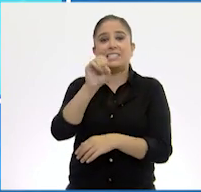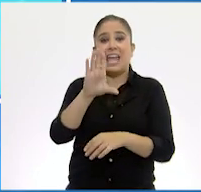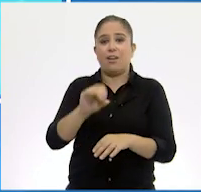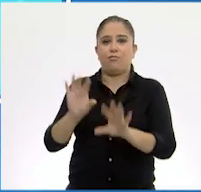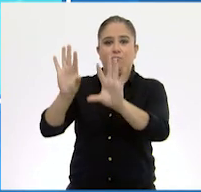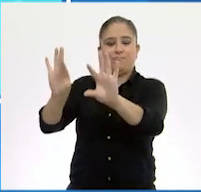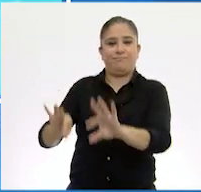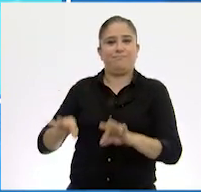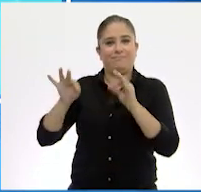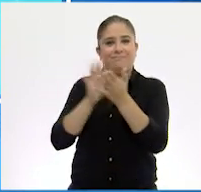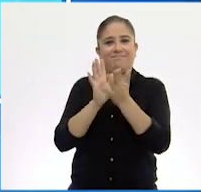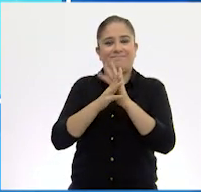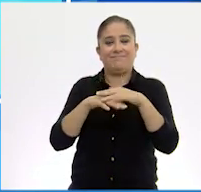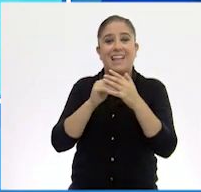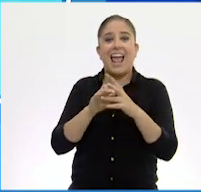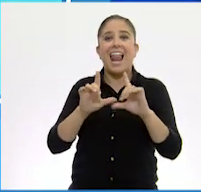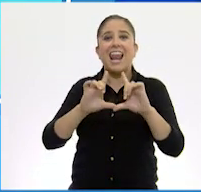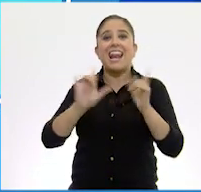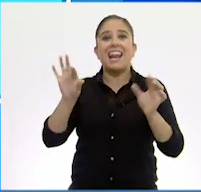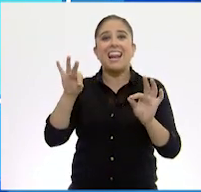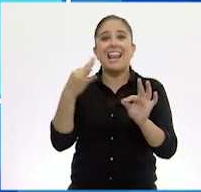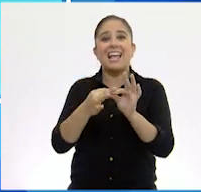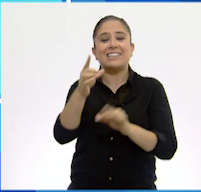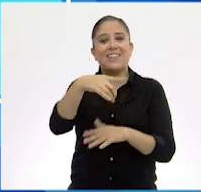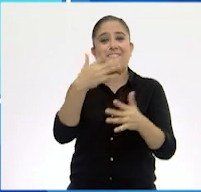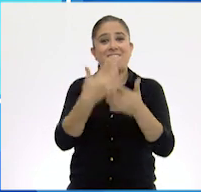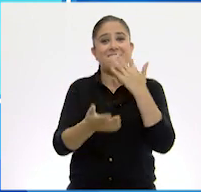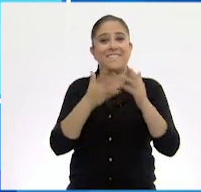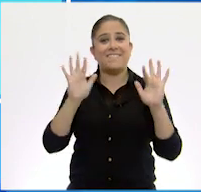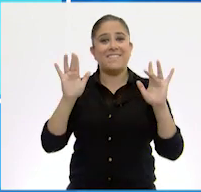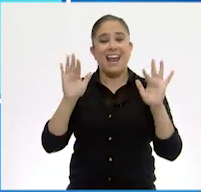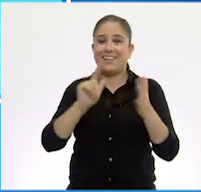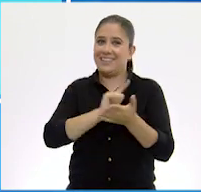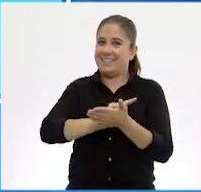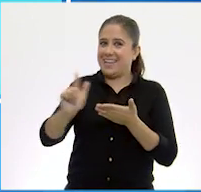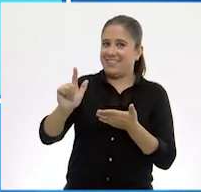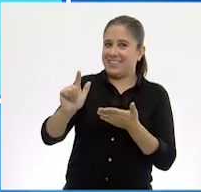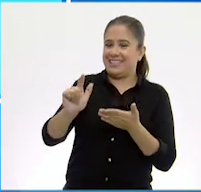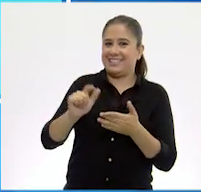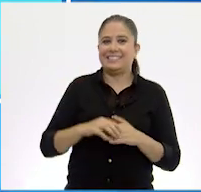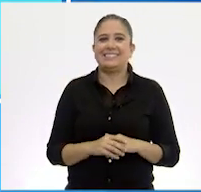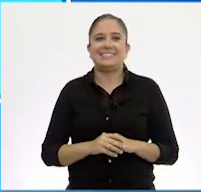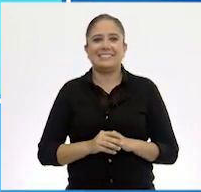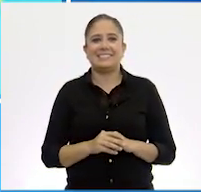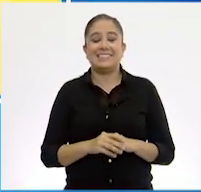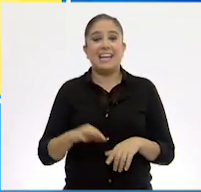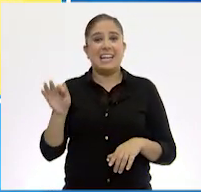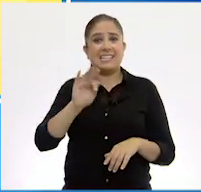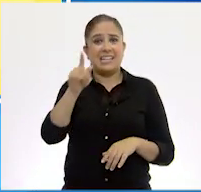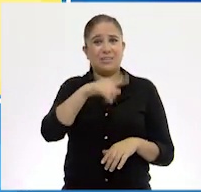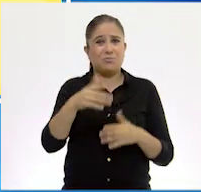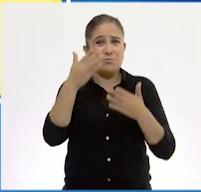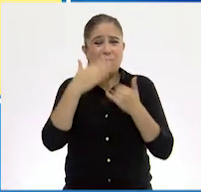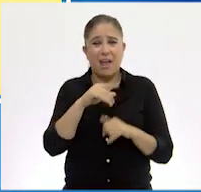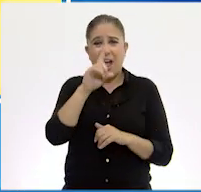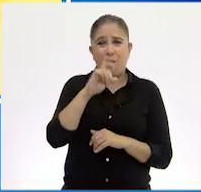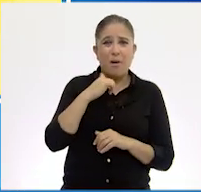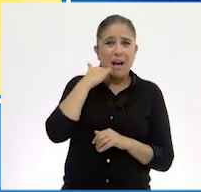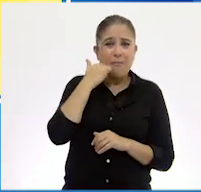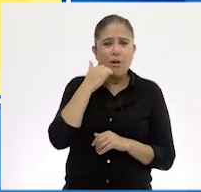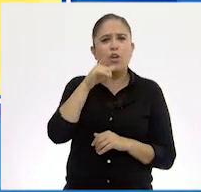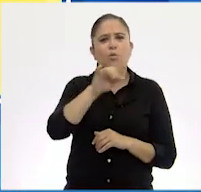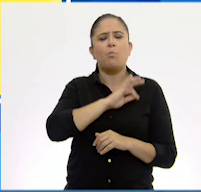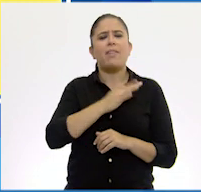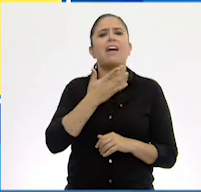Sécalas con una toalla. ¡Y listo! ¡Tus manos están limpias! Si no tienes agua y jabón,